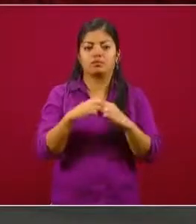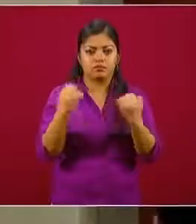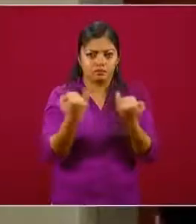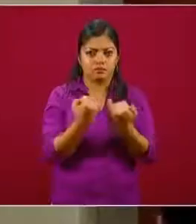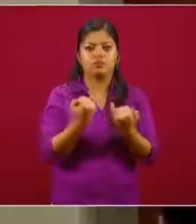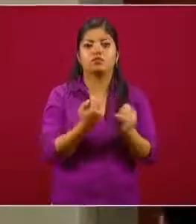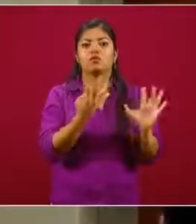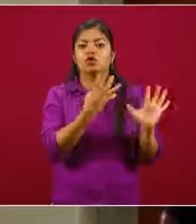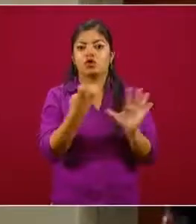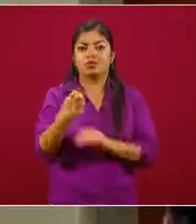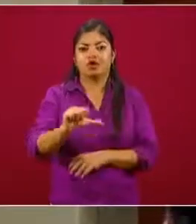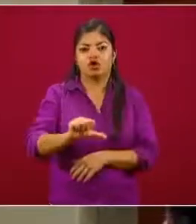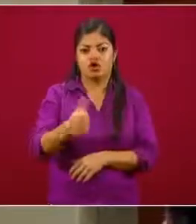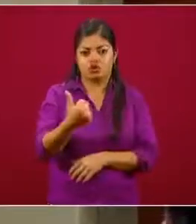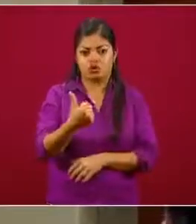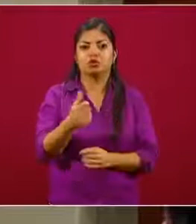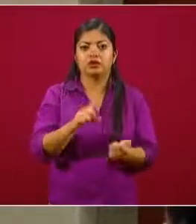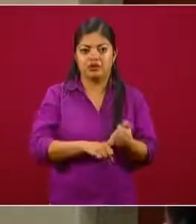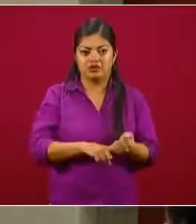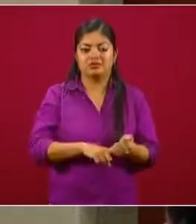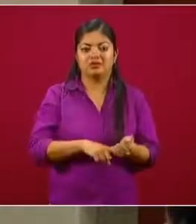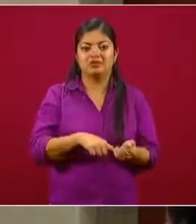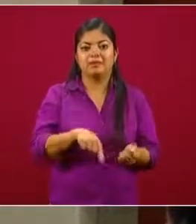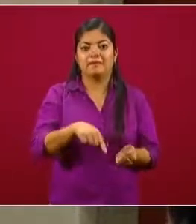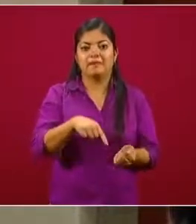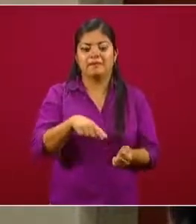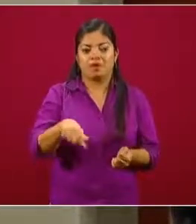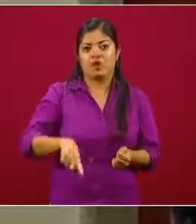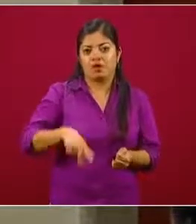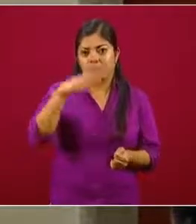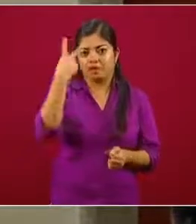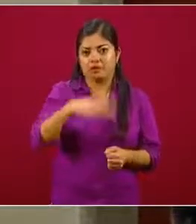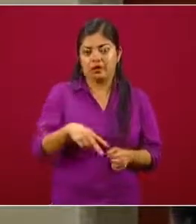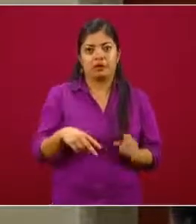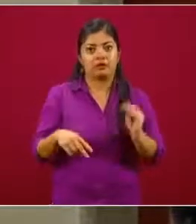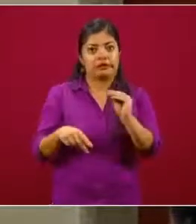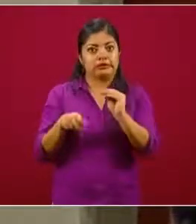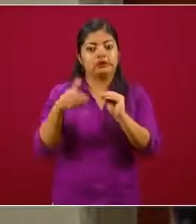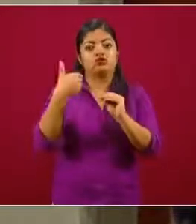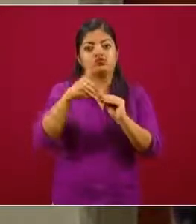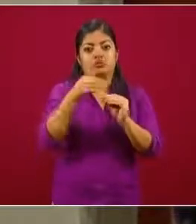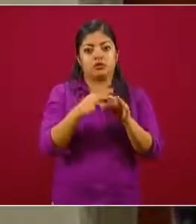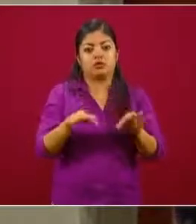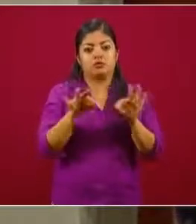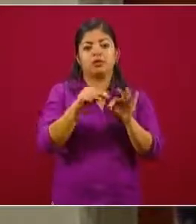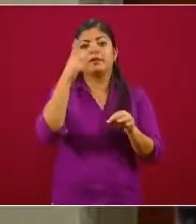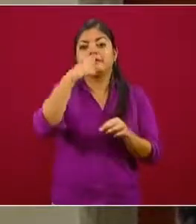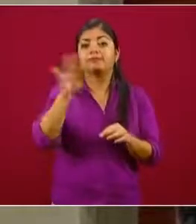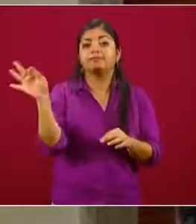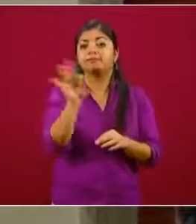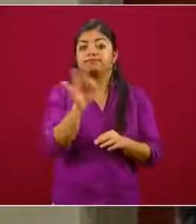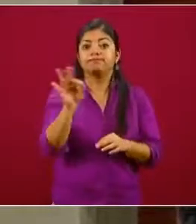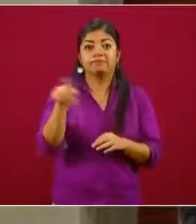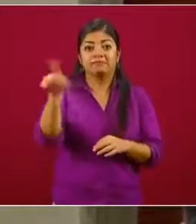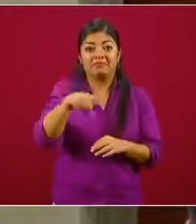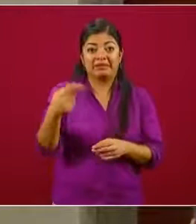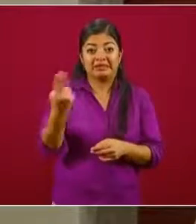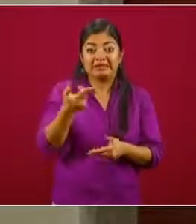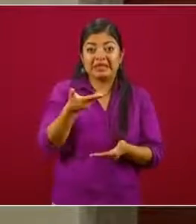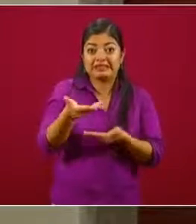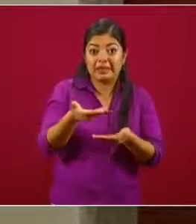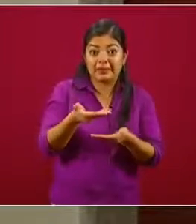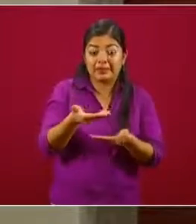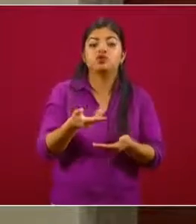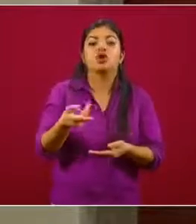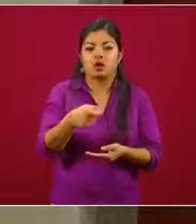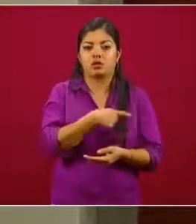es la línea que hemos optado desde el Gobierno de México para canalizar a todos los servicios de atención que tiene el Estado, y hemos